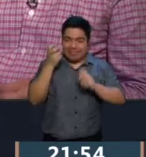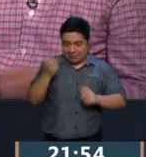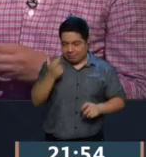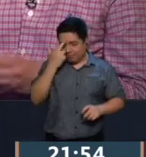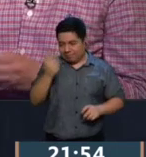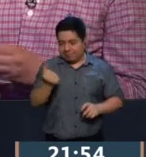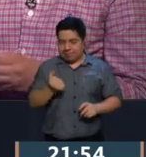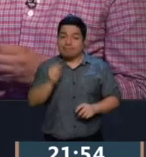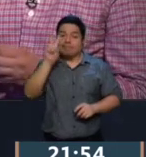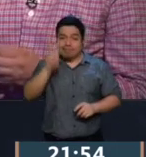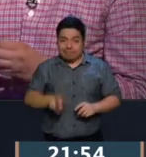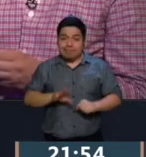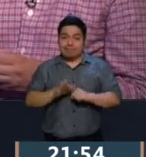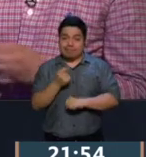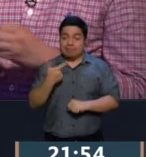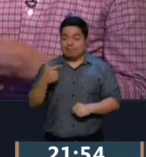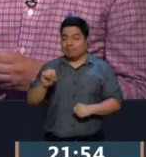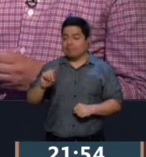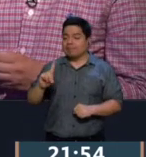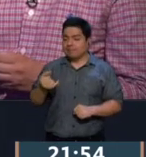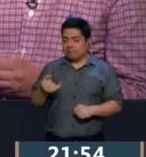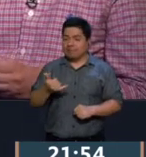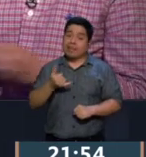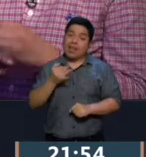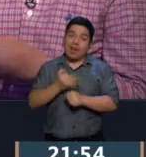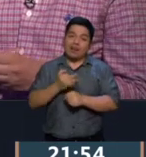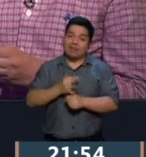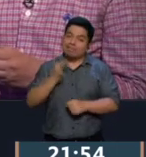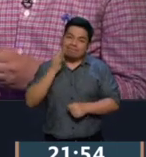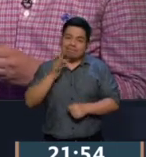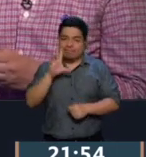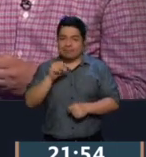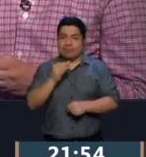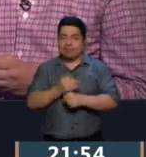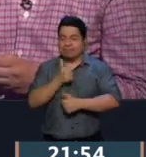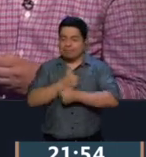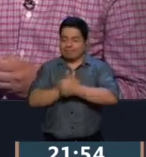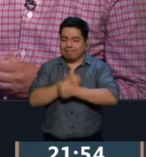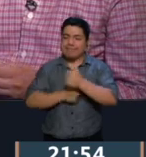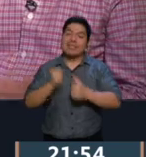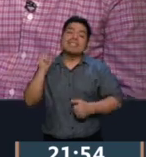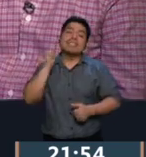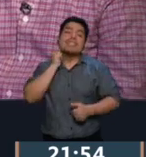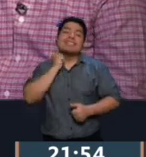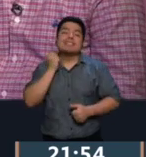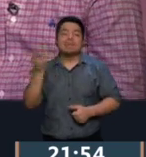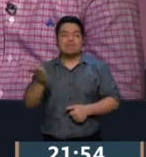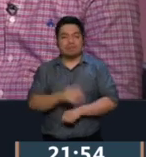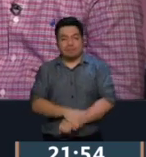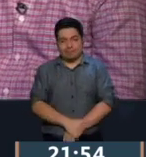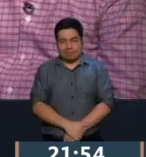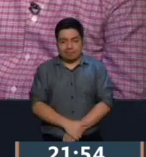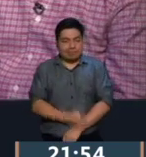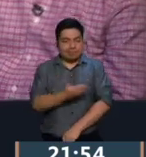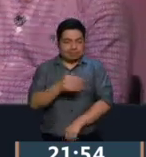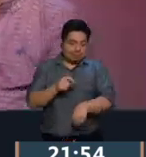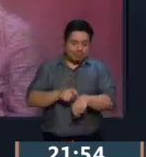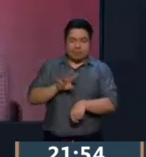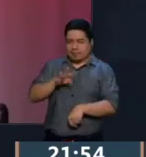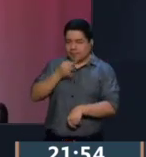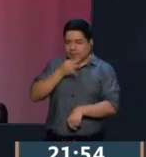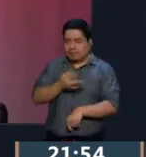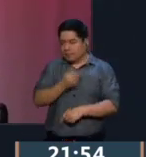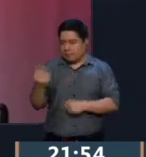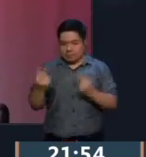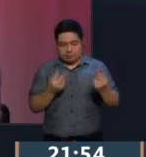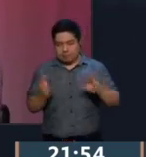cárcel. razón real de por qué Ernestina Godoy no es la fiscal y por qué es nuestra candidata al Senado de la República. Por alusiones personales, nos quedan 4 minutitos. Les Esa